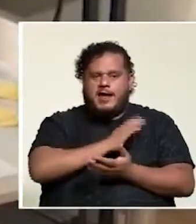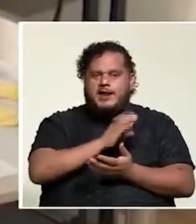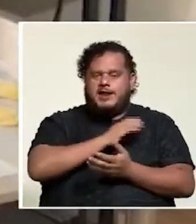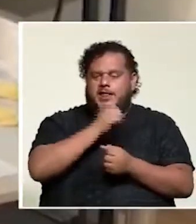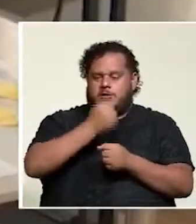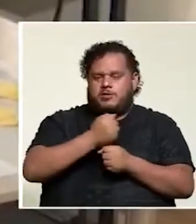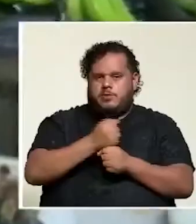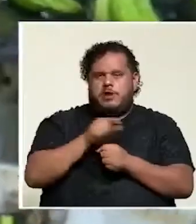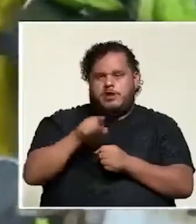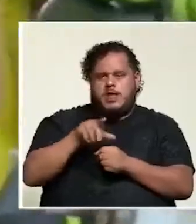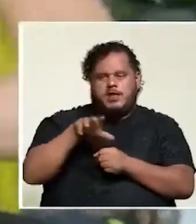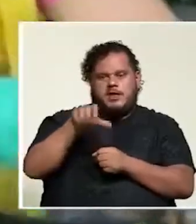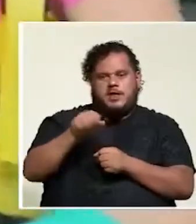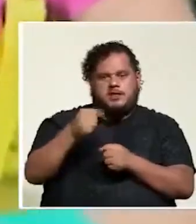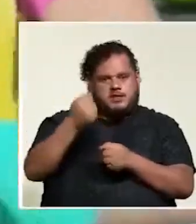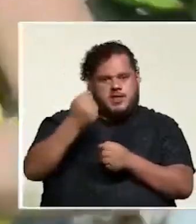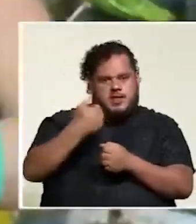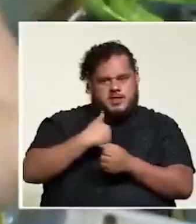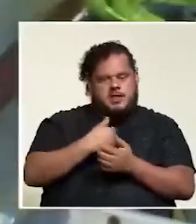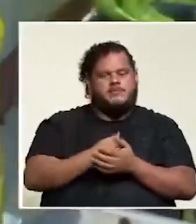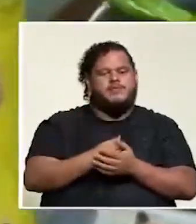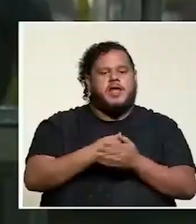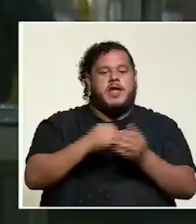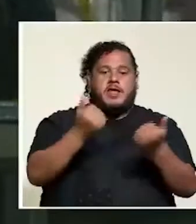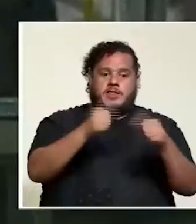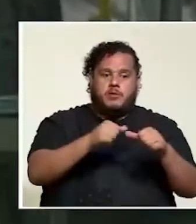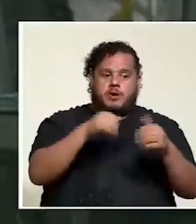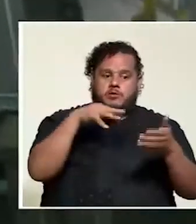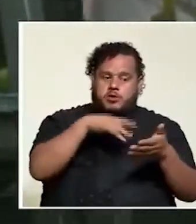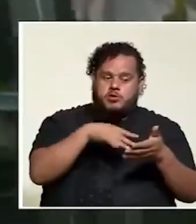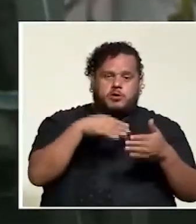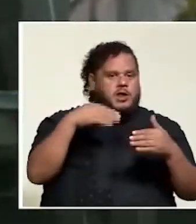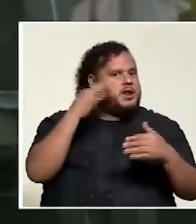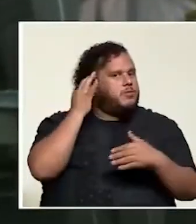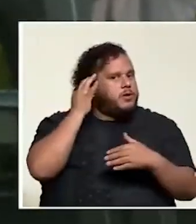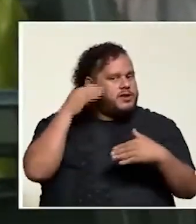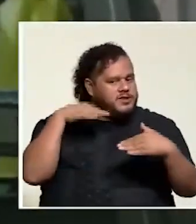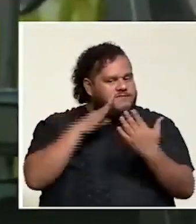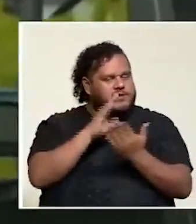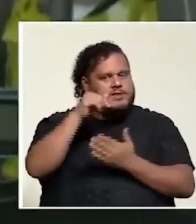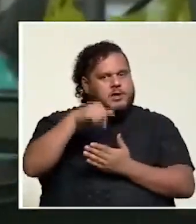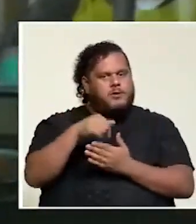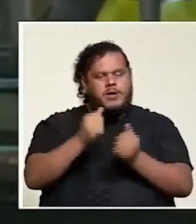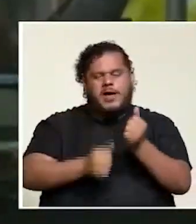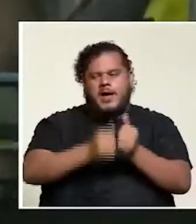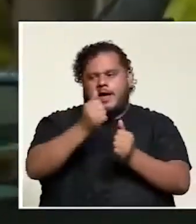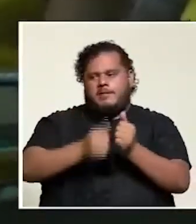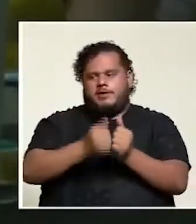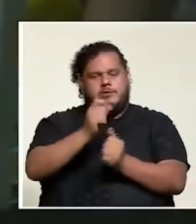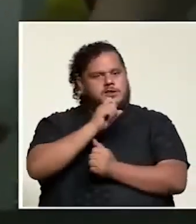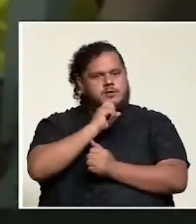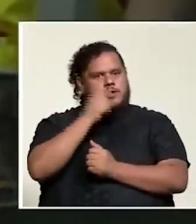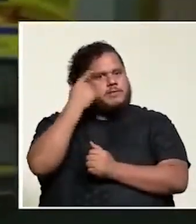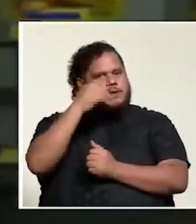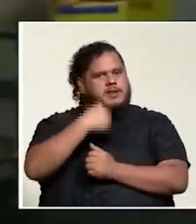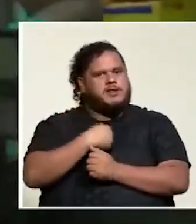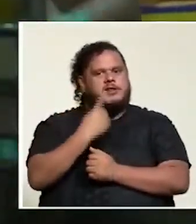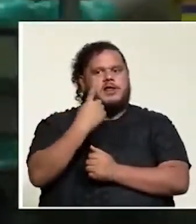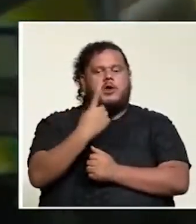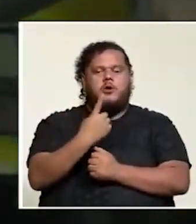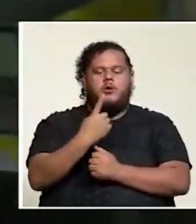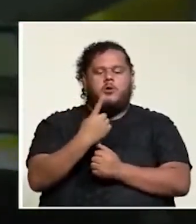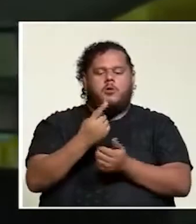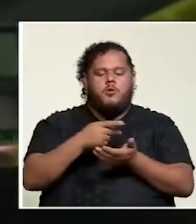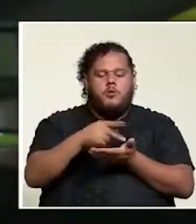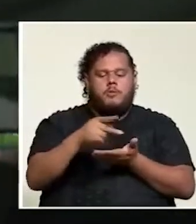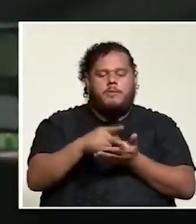que logran conseguir. Según el estudio, las mujeres se enfrentan hoy a mayores dificultades para tener una